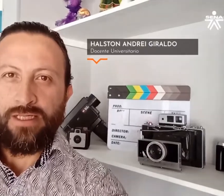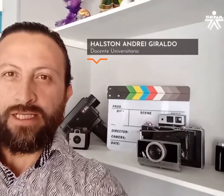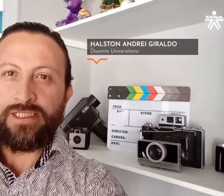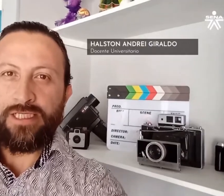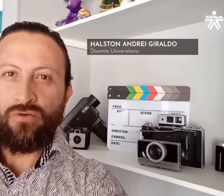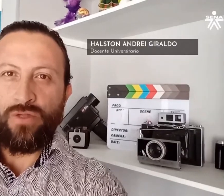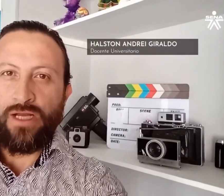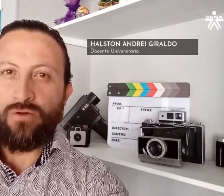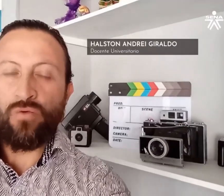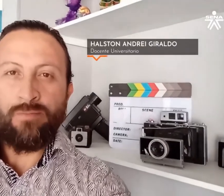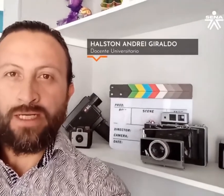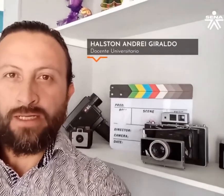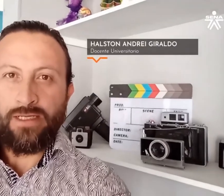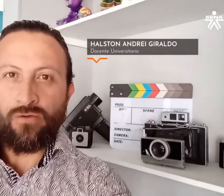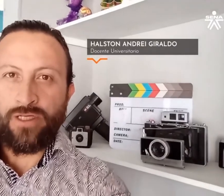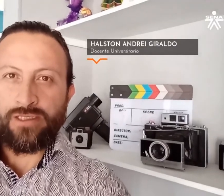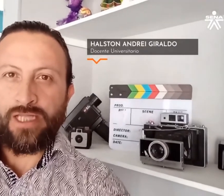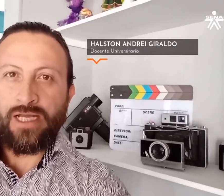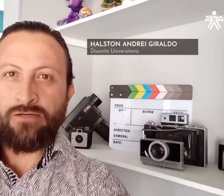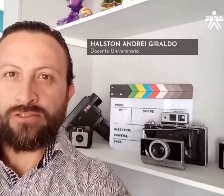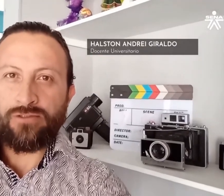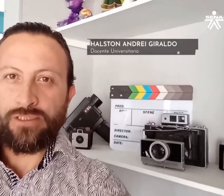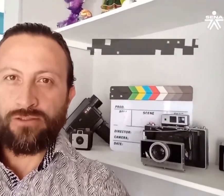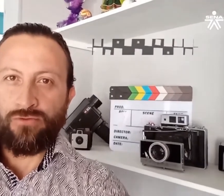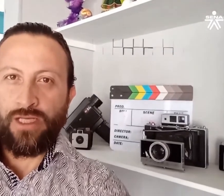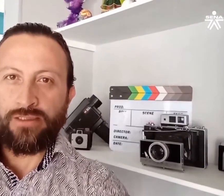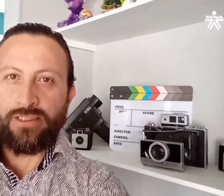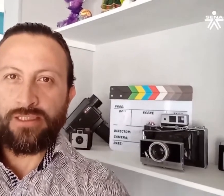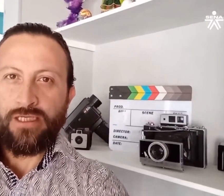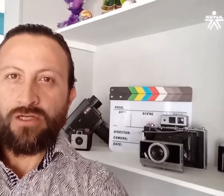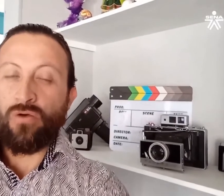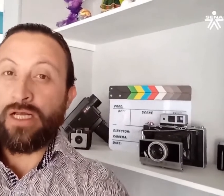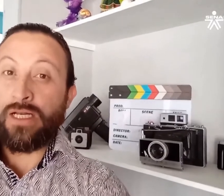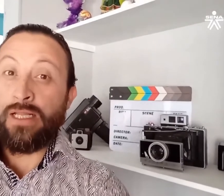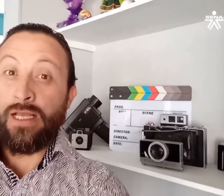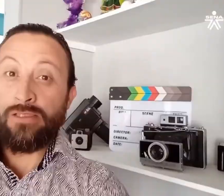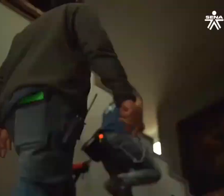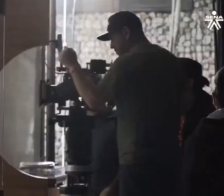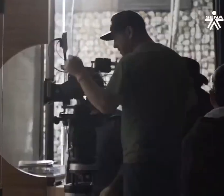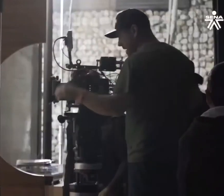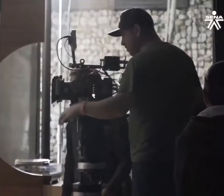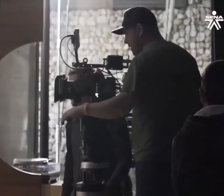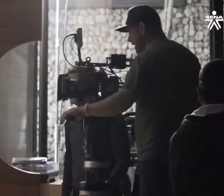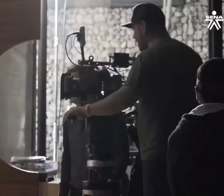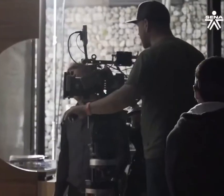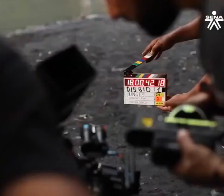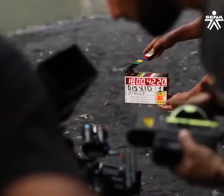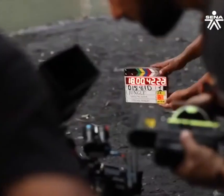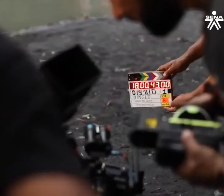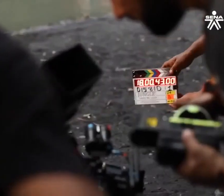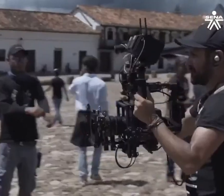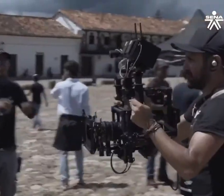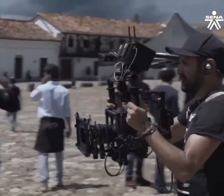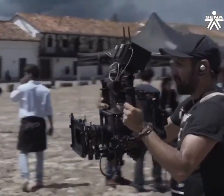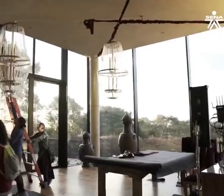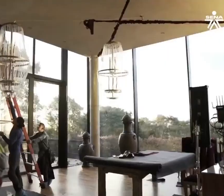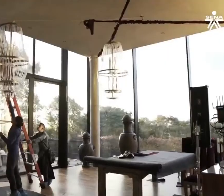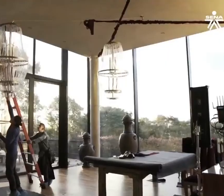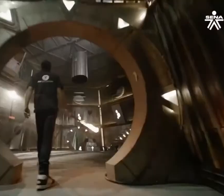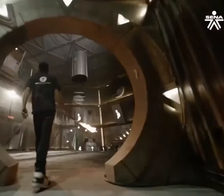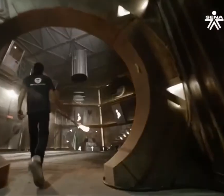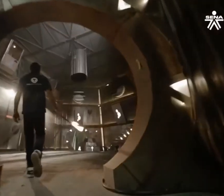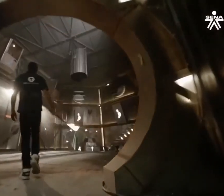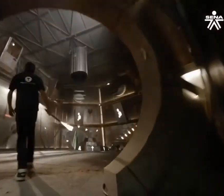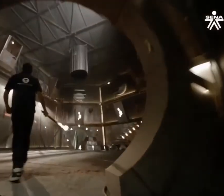forman es sin duda una manera de conectar a nuestros estudiantes con la realidad de un sector en crecimiento y que